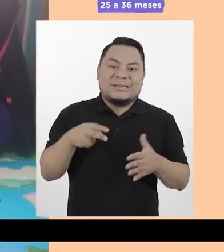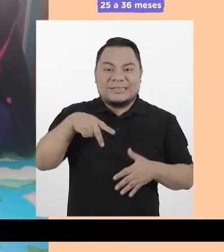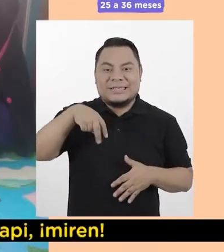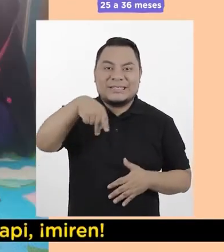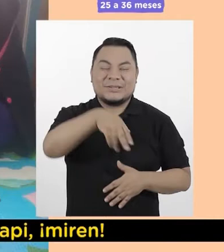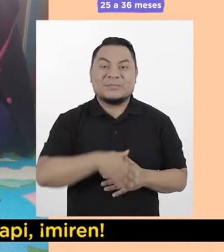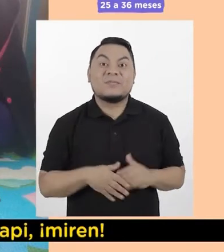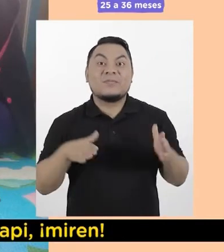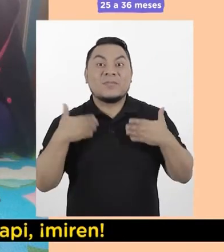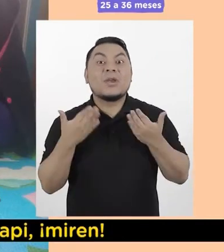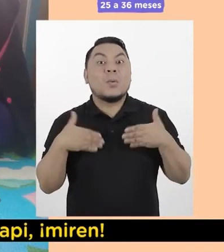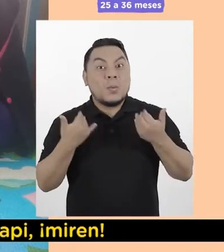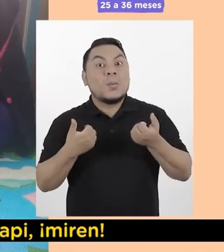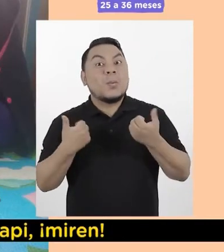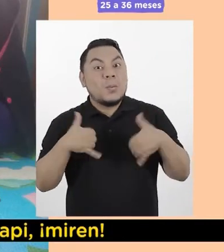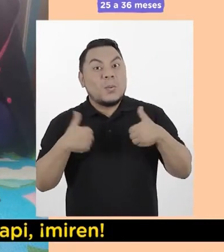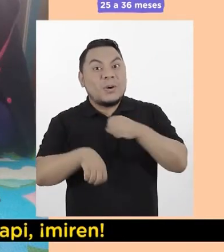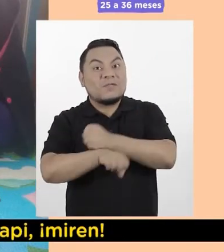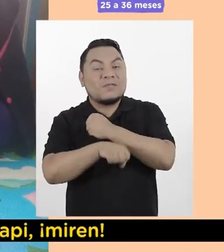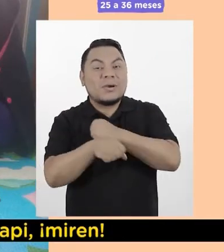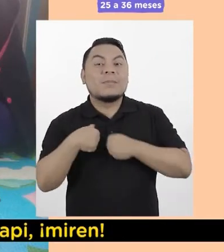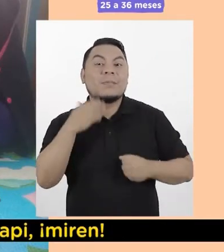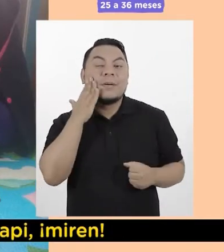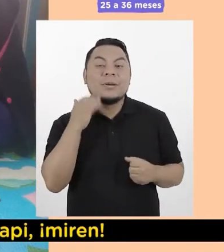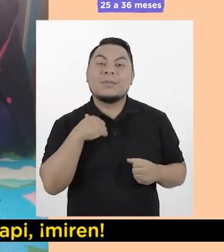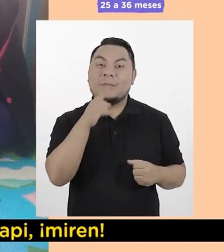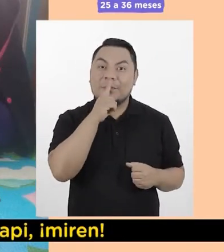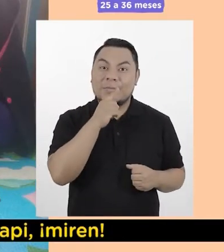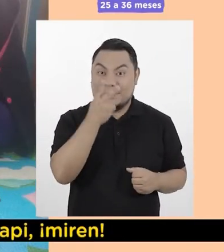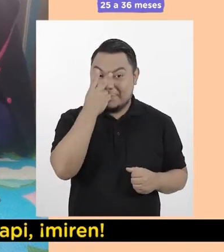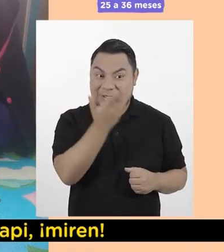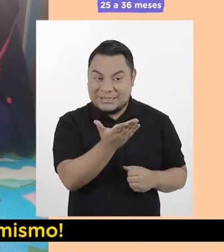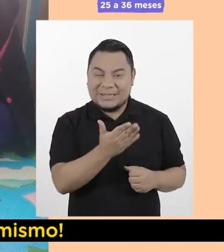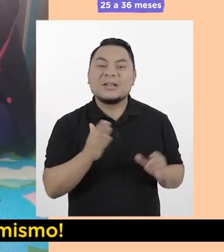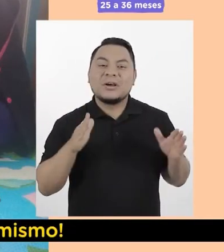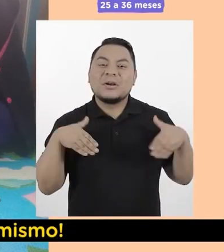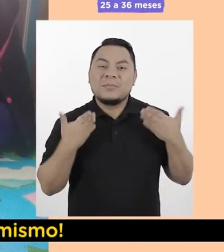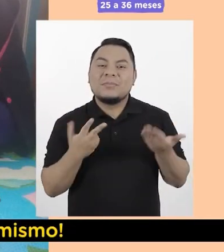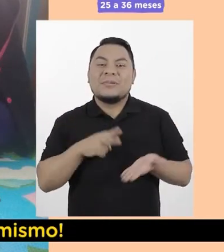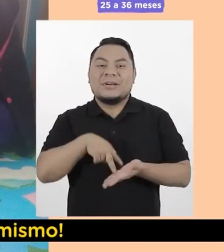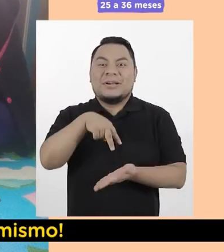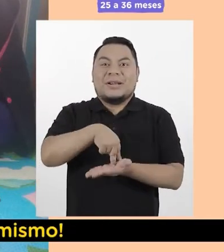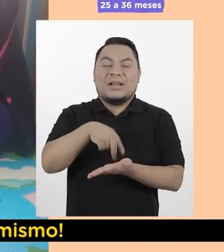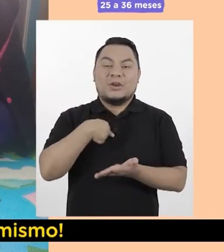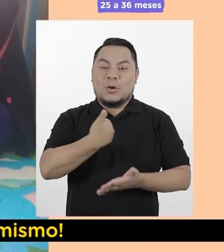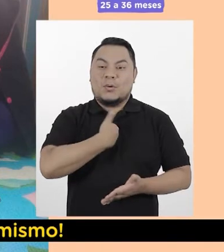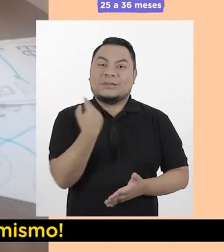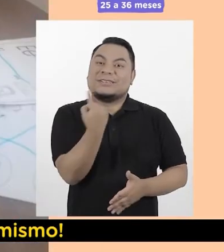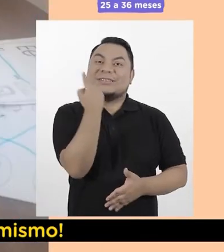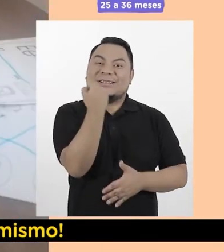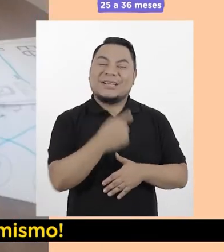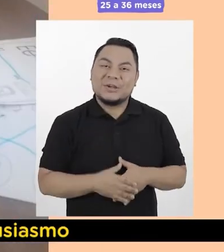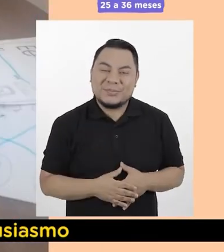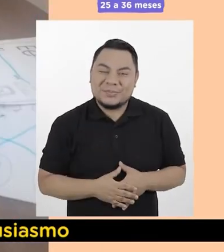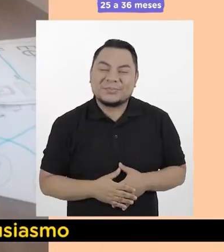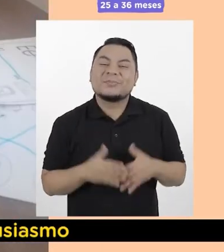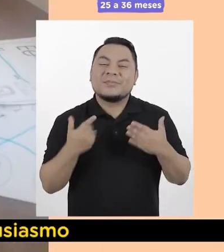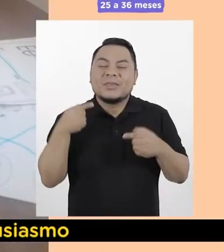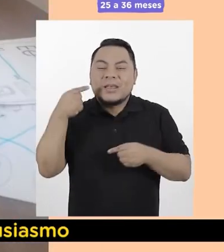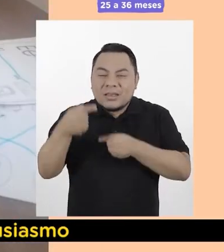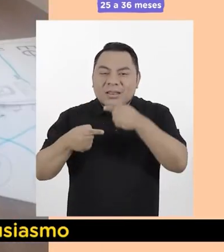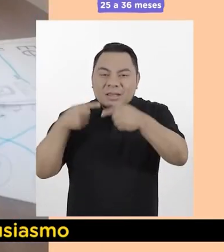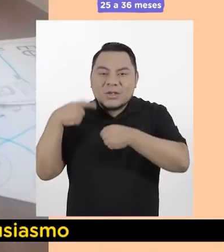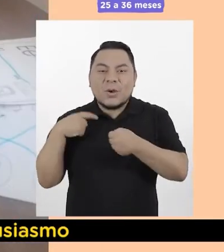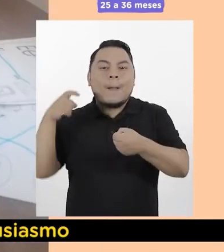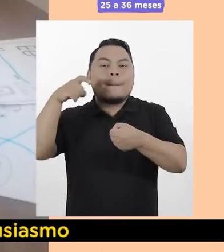equilibrio. Puedo jugar fútbol con mi mami y mi papi. ¡Miren! Ya puedo ponerme de pie por mí mismo. Día a